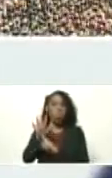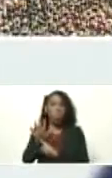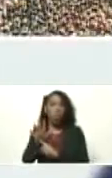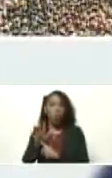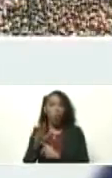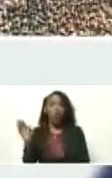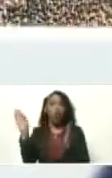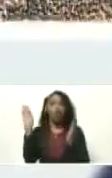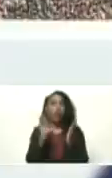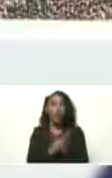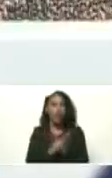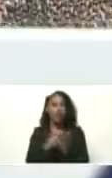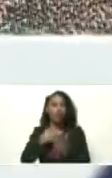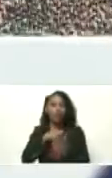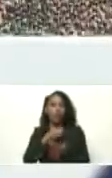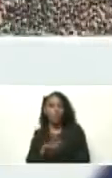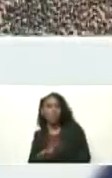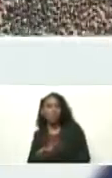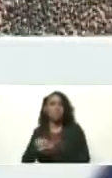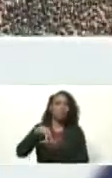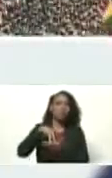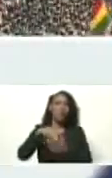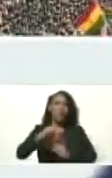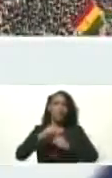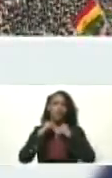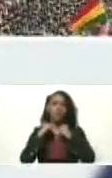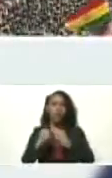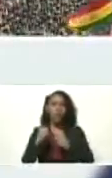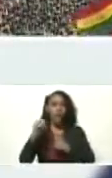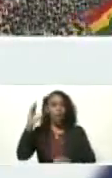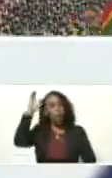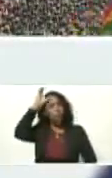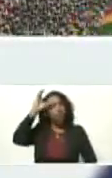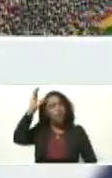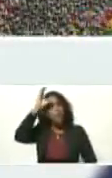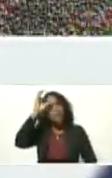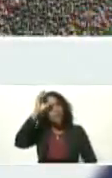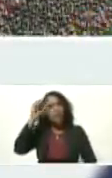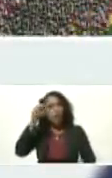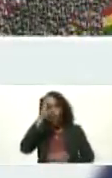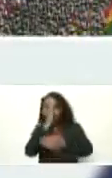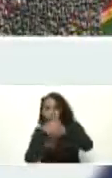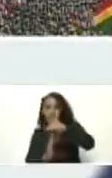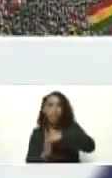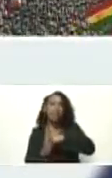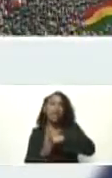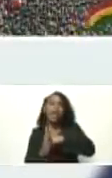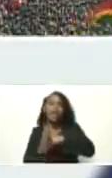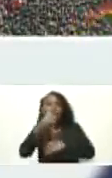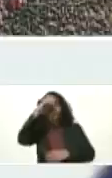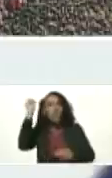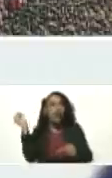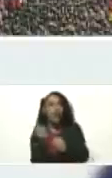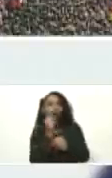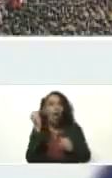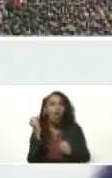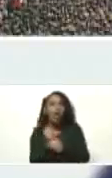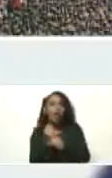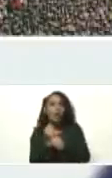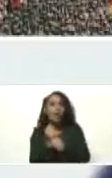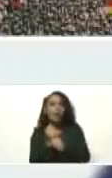vez más, subestimaron la conciencia de los humildes, de los trabajadores, de